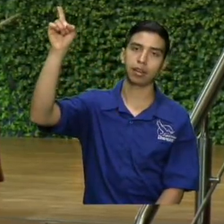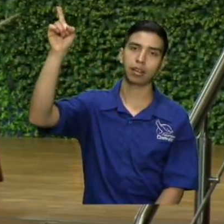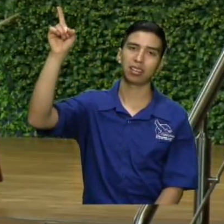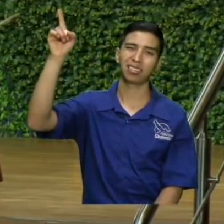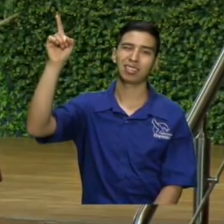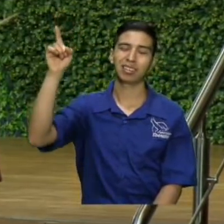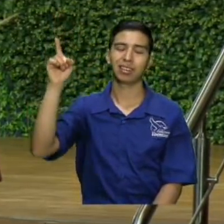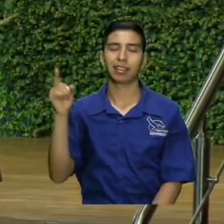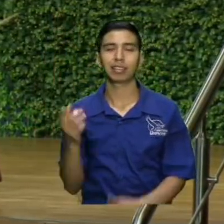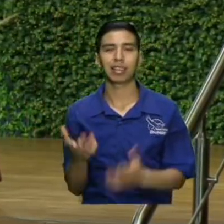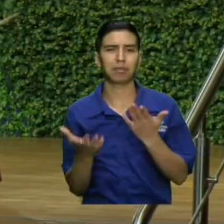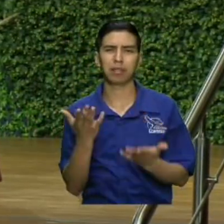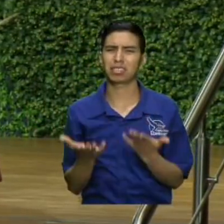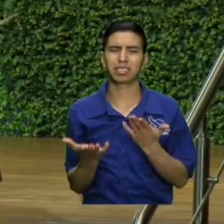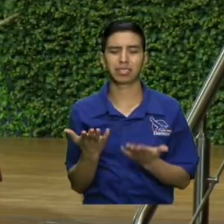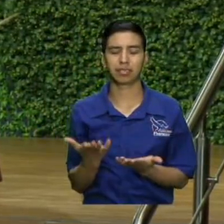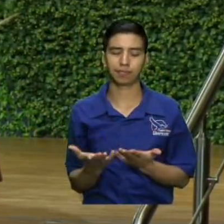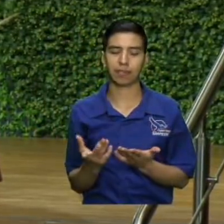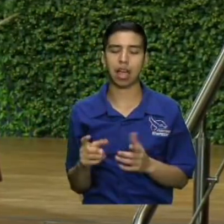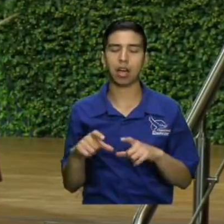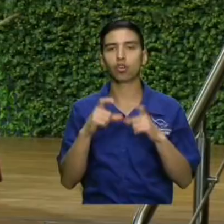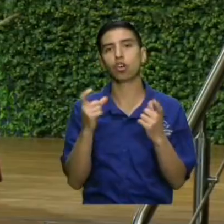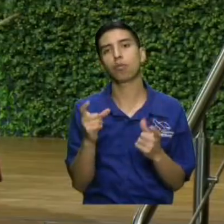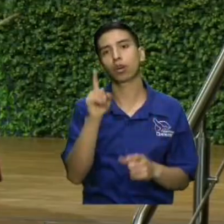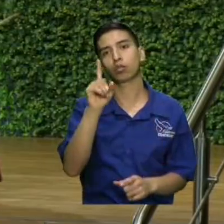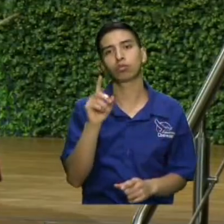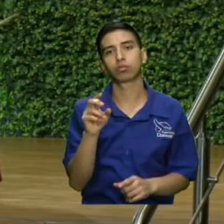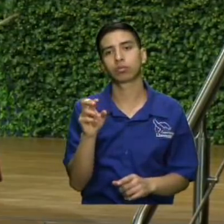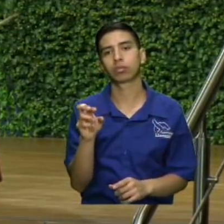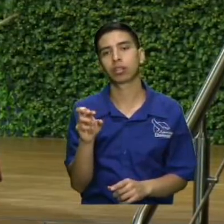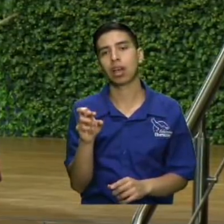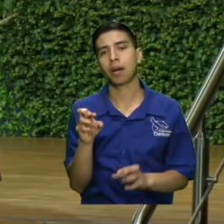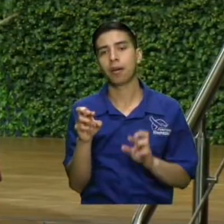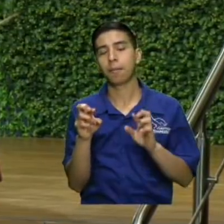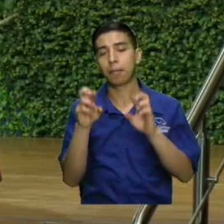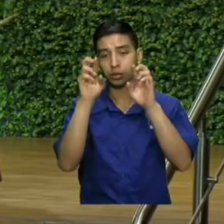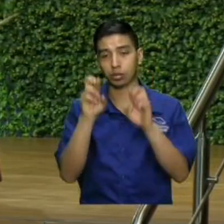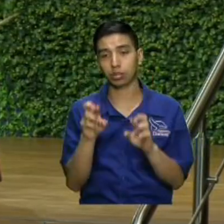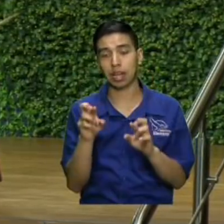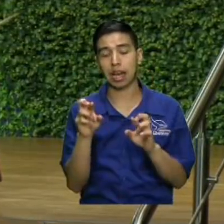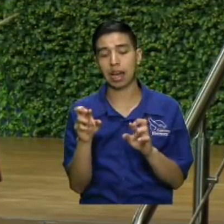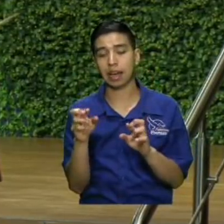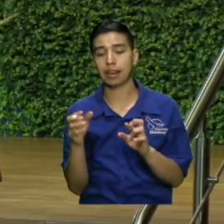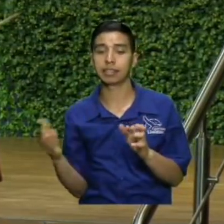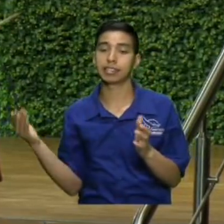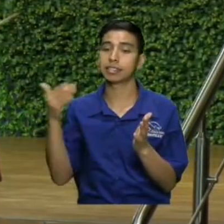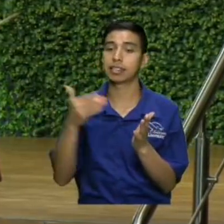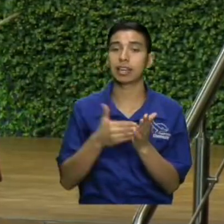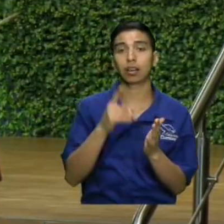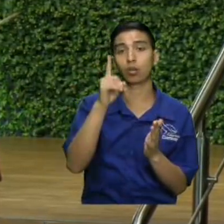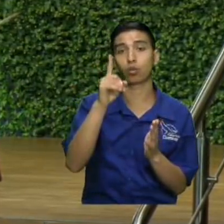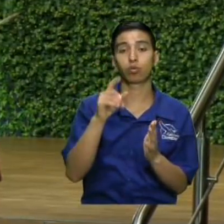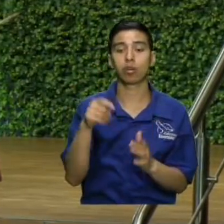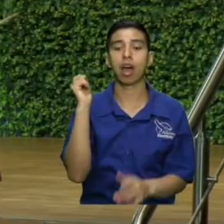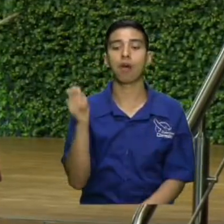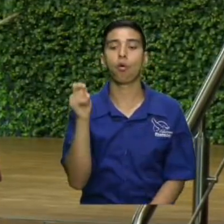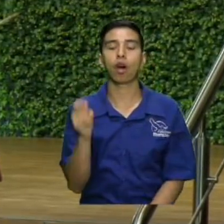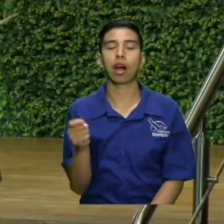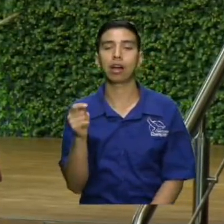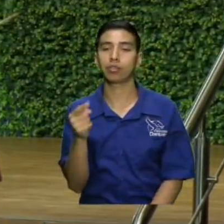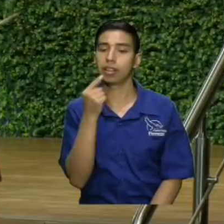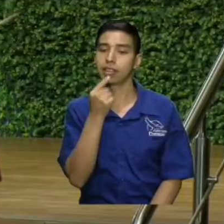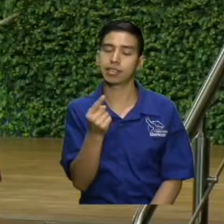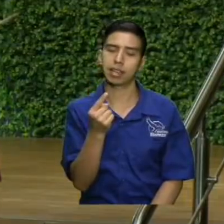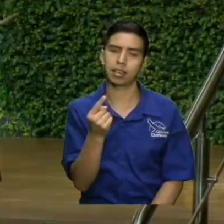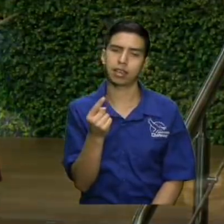lo hemos dicho muchas veces, es como que un muchacho llegue con su papá que es abogado y le diga: mire, licenciado, me da permiso para ir al